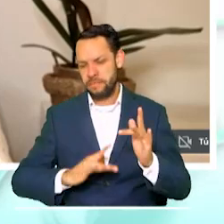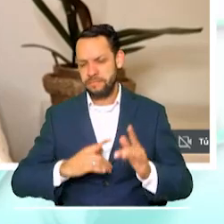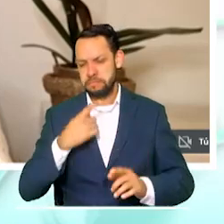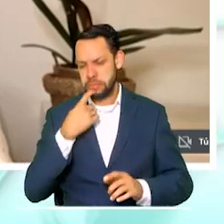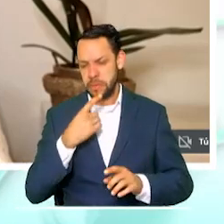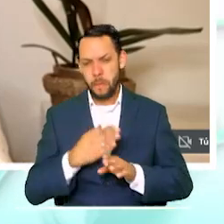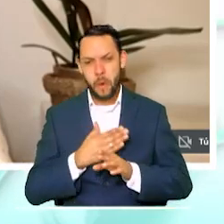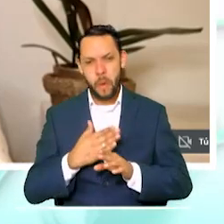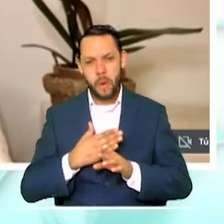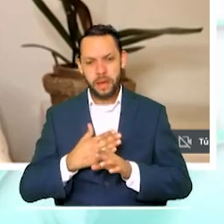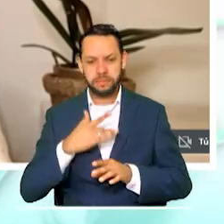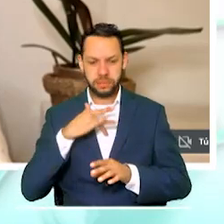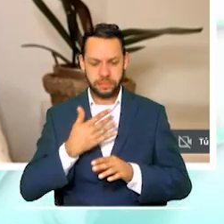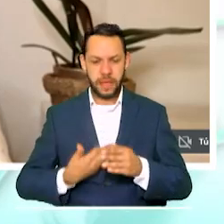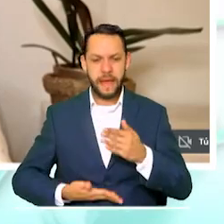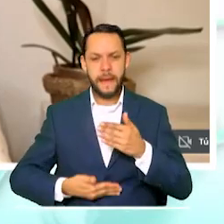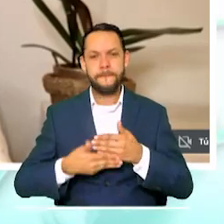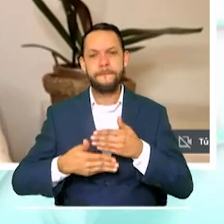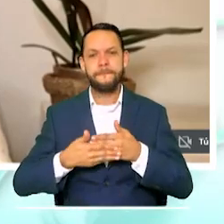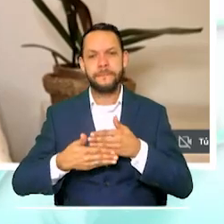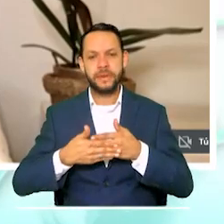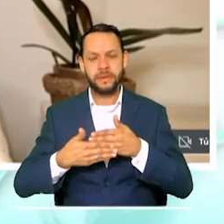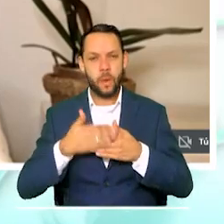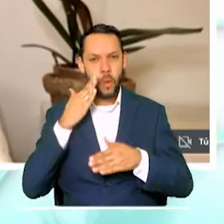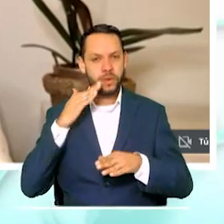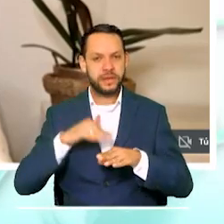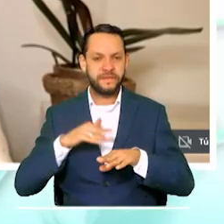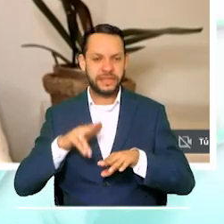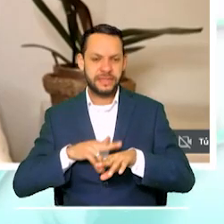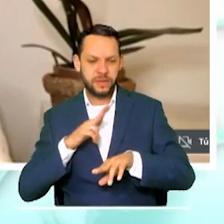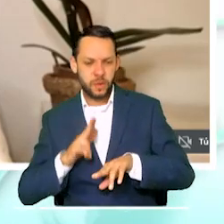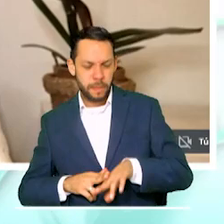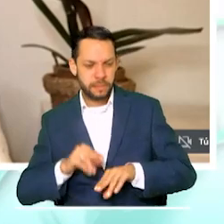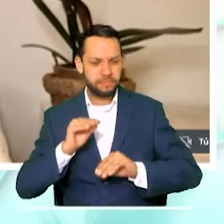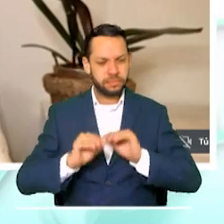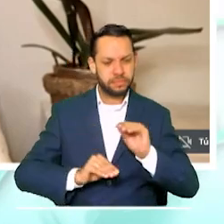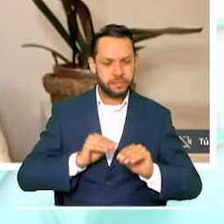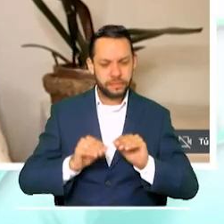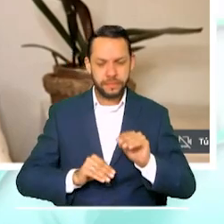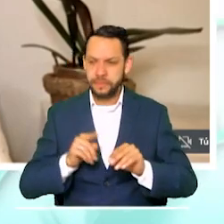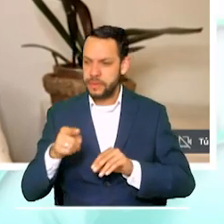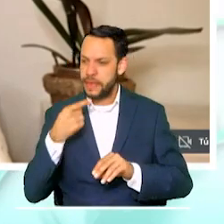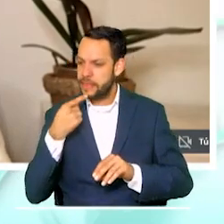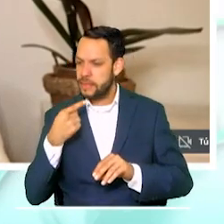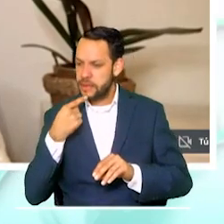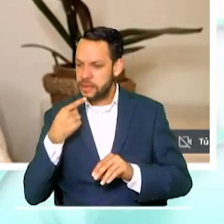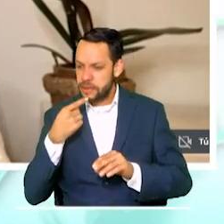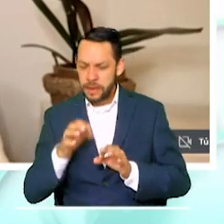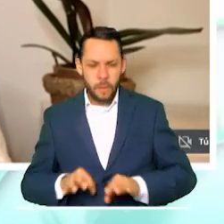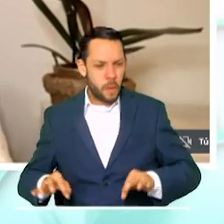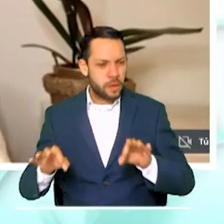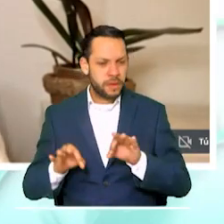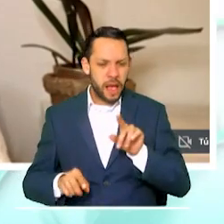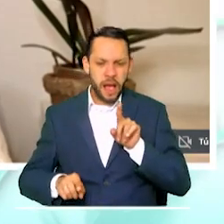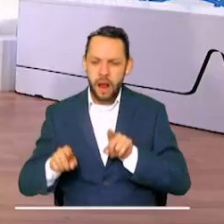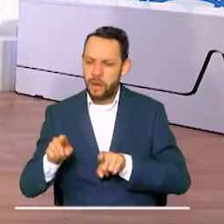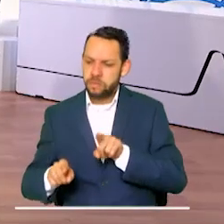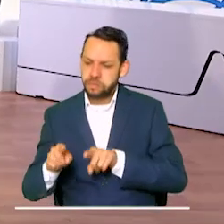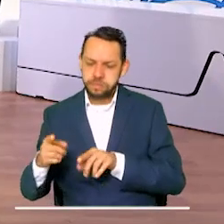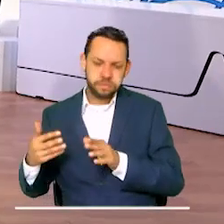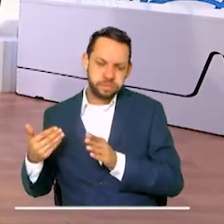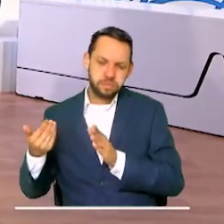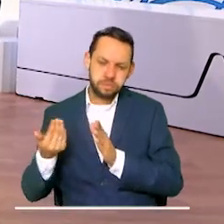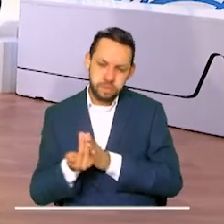También indica volver a la normalidad. Doctora, ¿por qué hablamos de algo tan intangible, de algo que parece